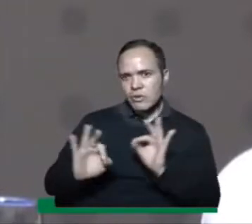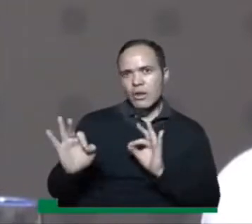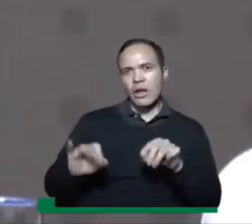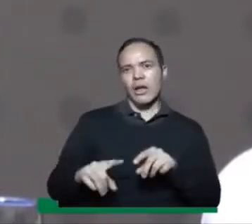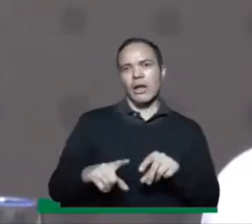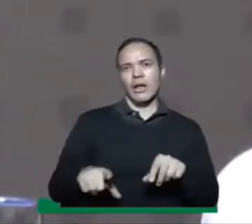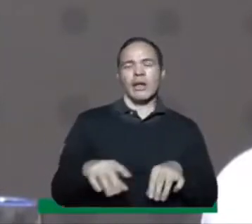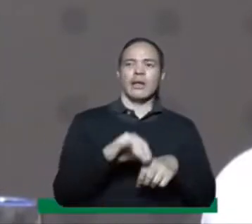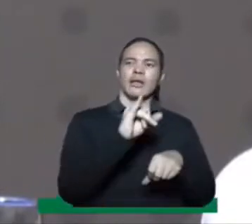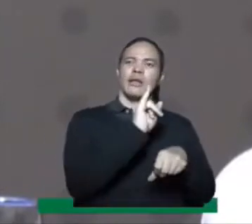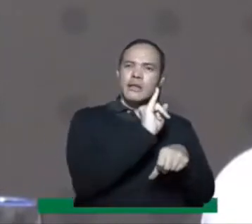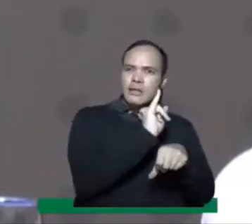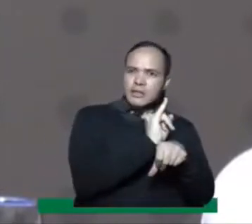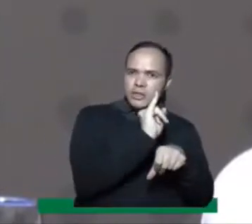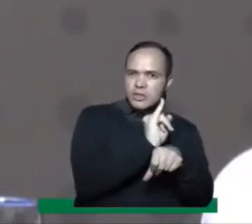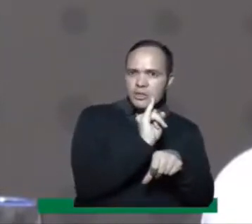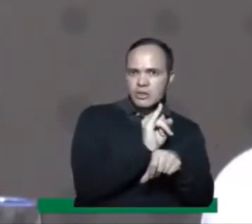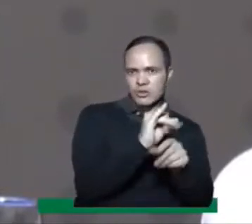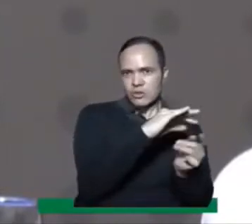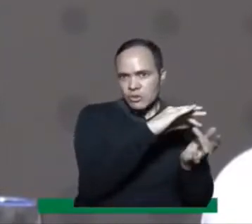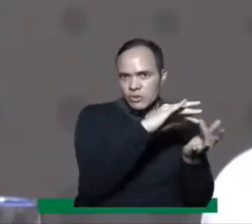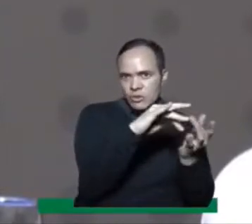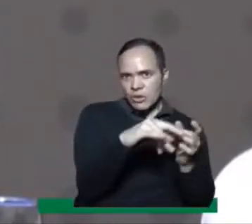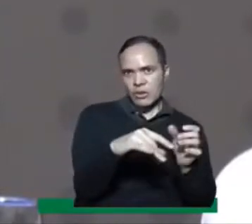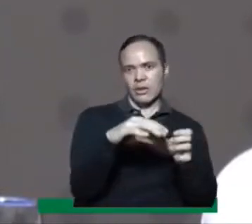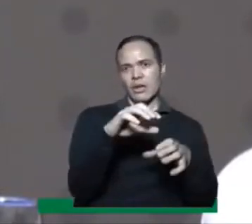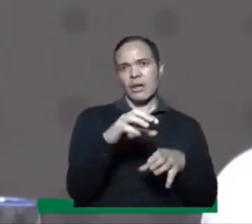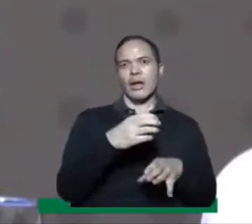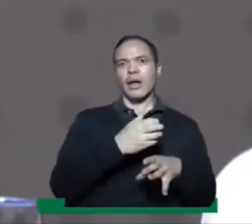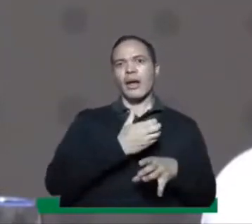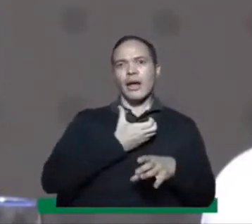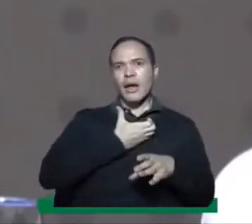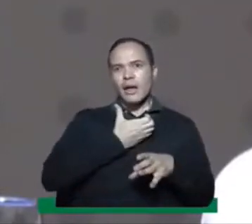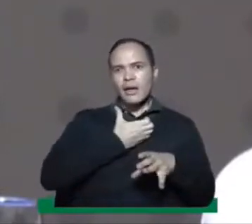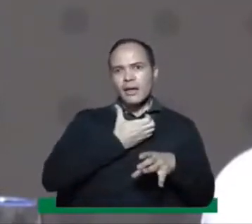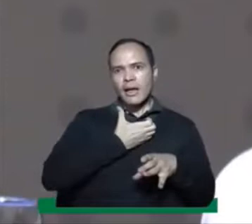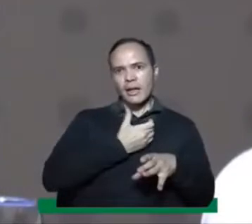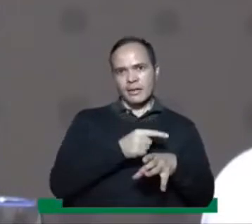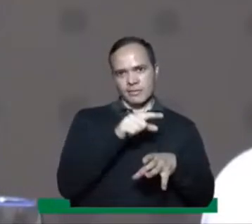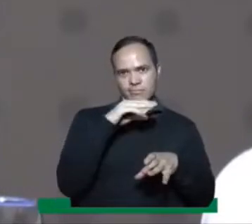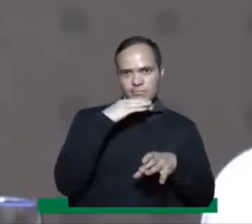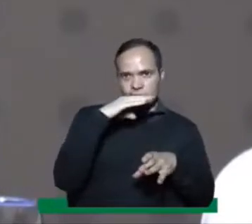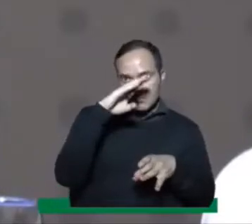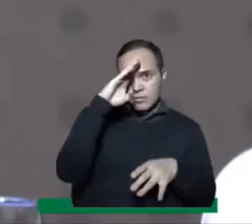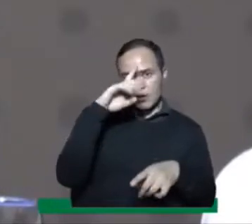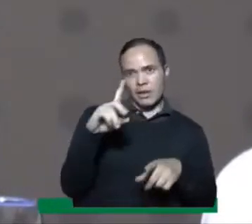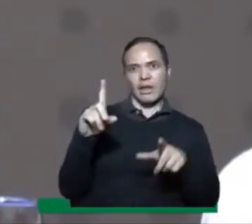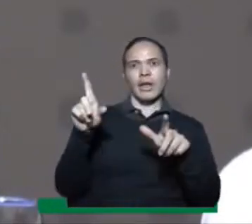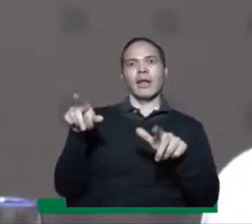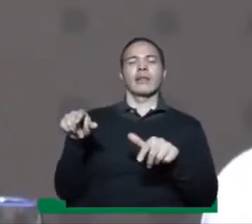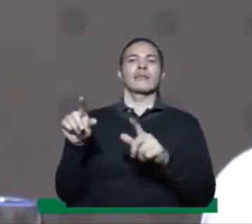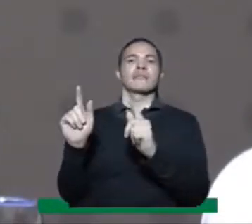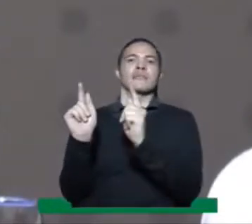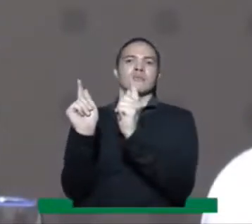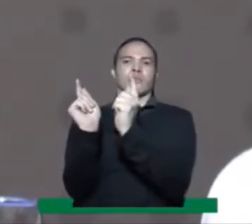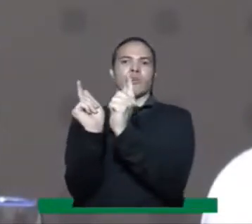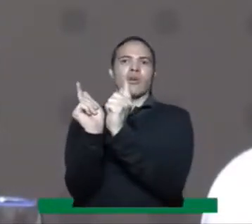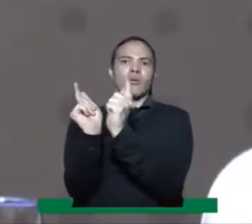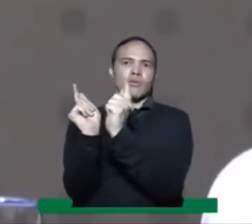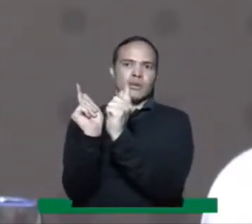turismo a la alcaldía de medellín y a una de nuestras cajas de compensación de antioquia con final